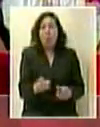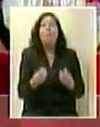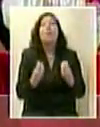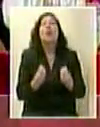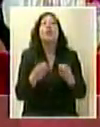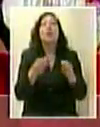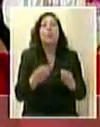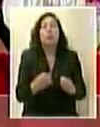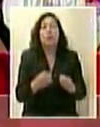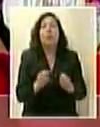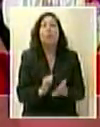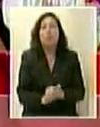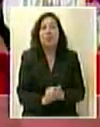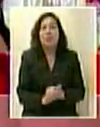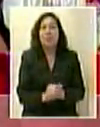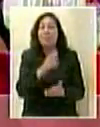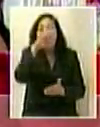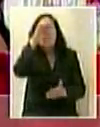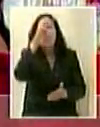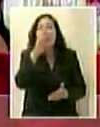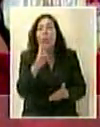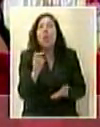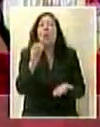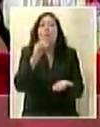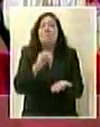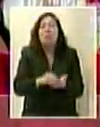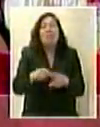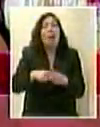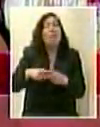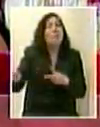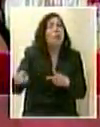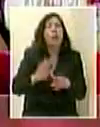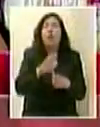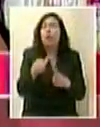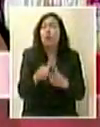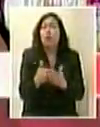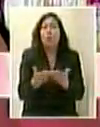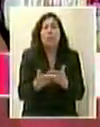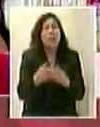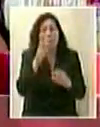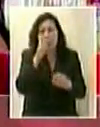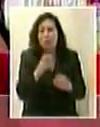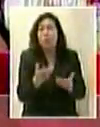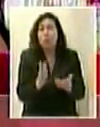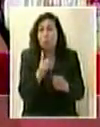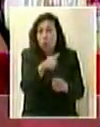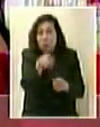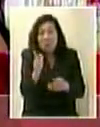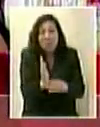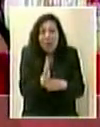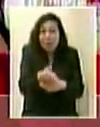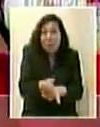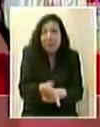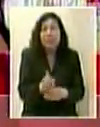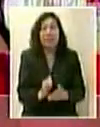Justamente son los peruanos más excluidos de todos los excluidos del país, a donde van a llegar ustedes.